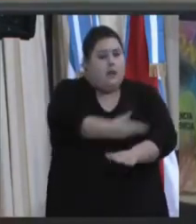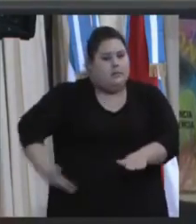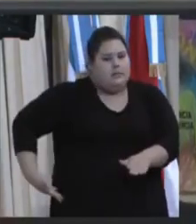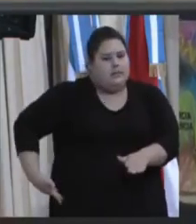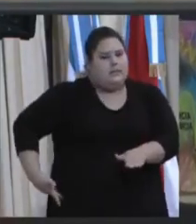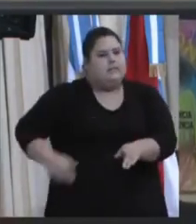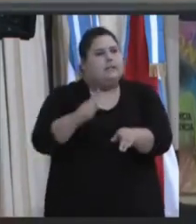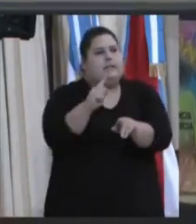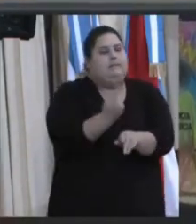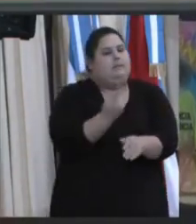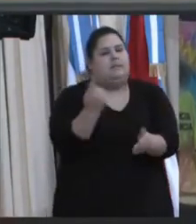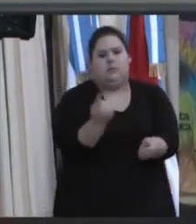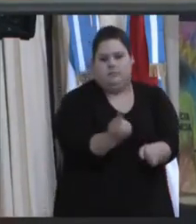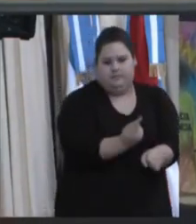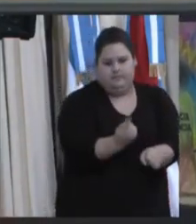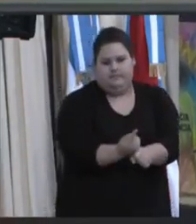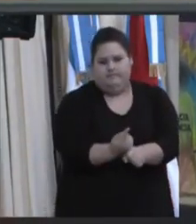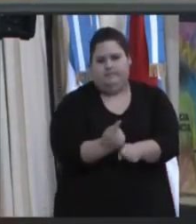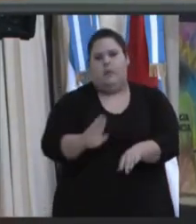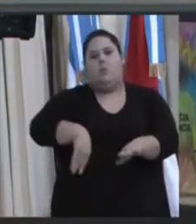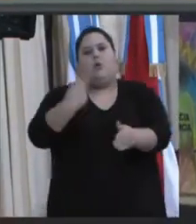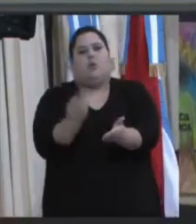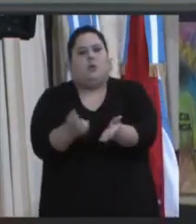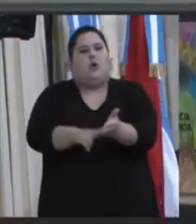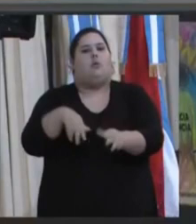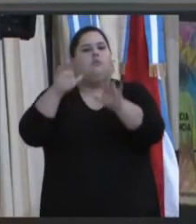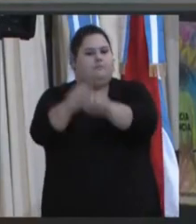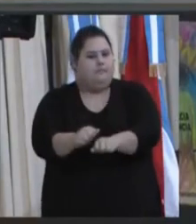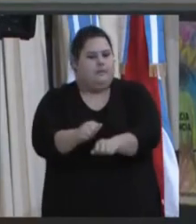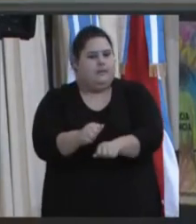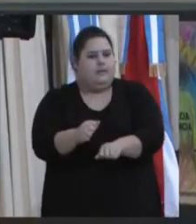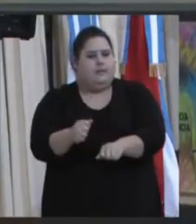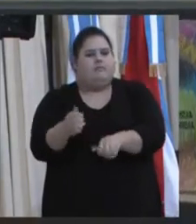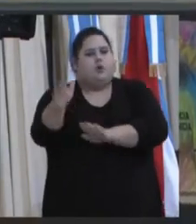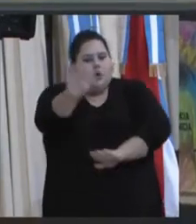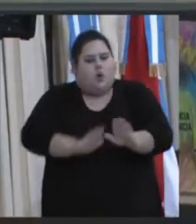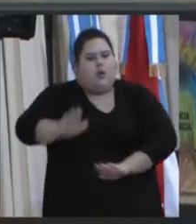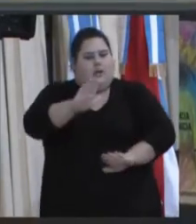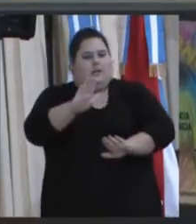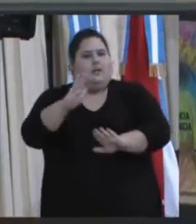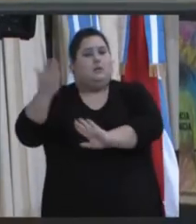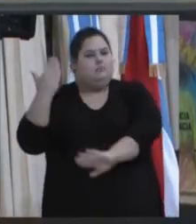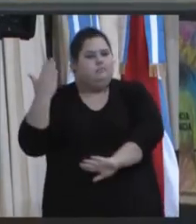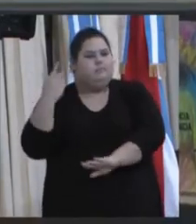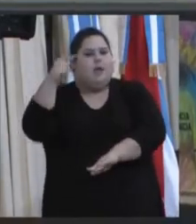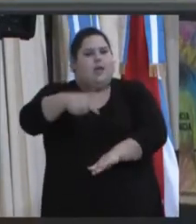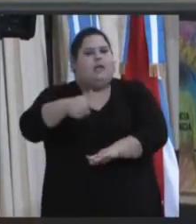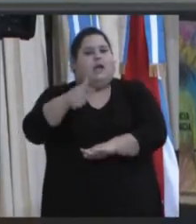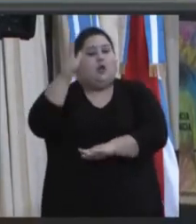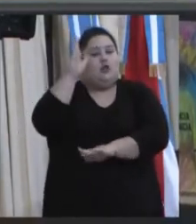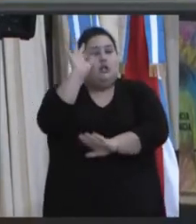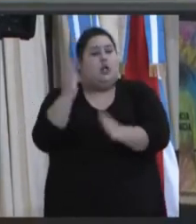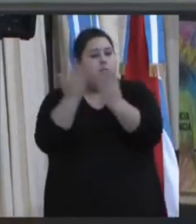fracasó. ¿Cómo lo piden? Entran a la universidad, arman una asamblea, 80 estudiantes, y en esa asamblea